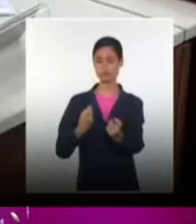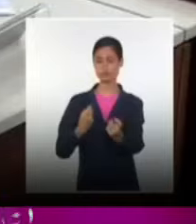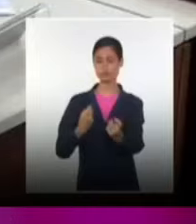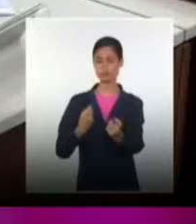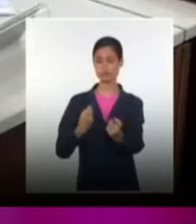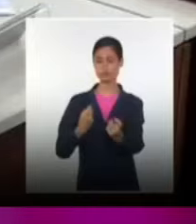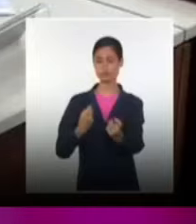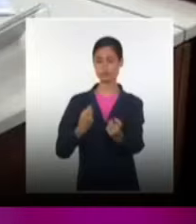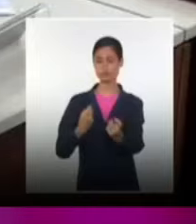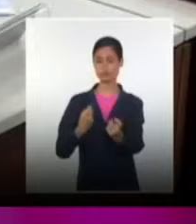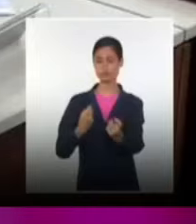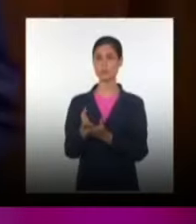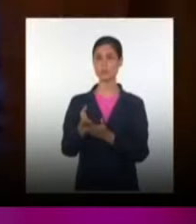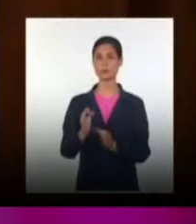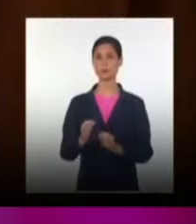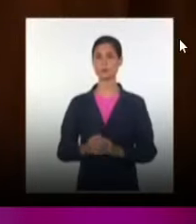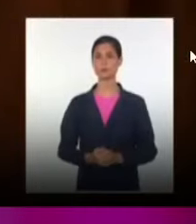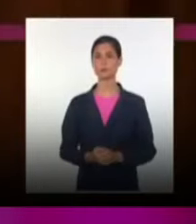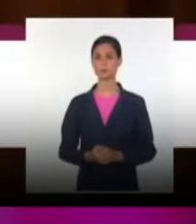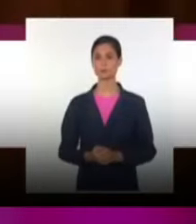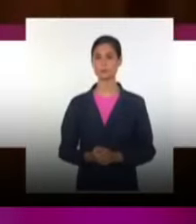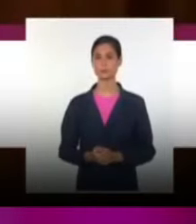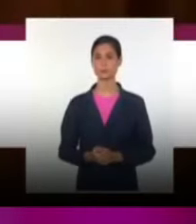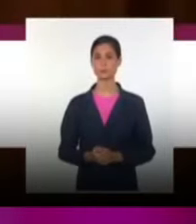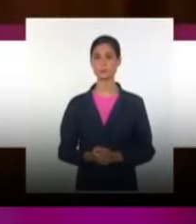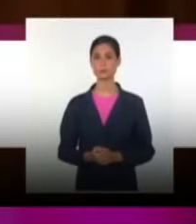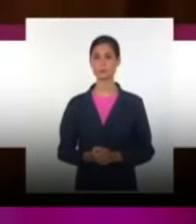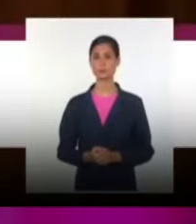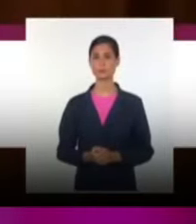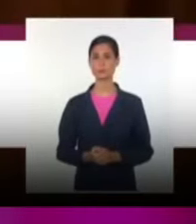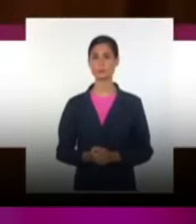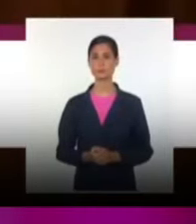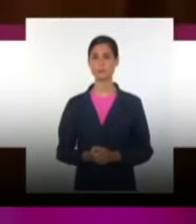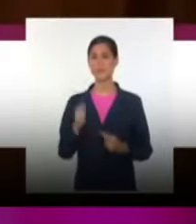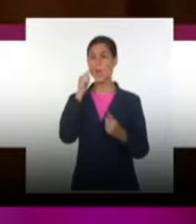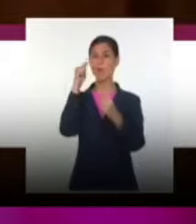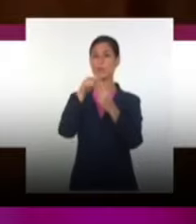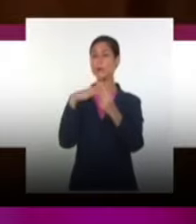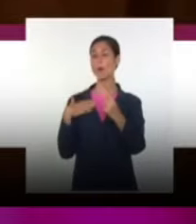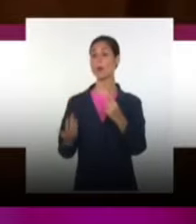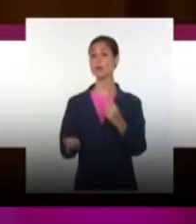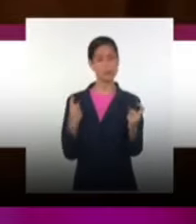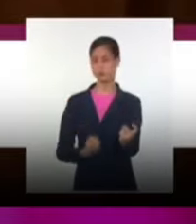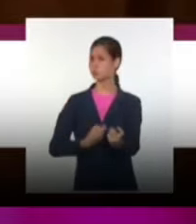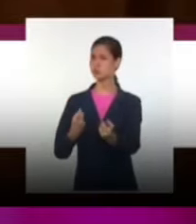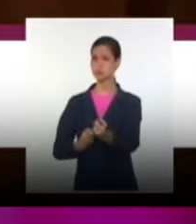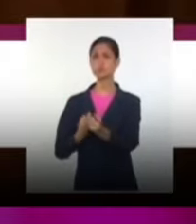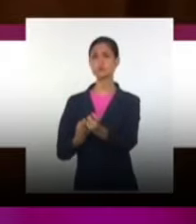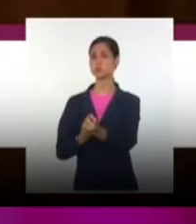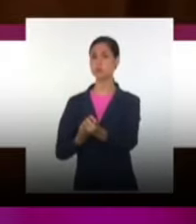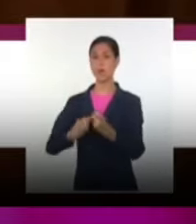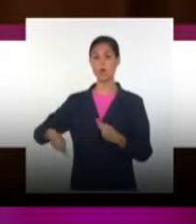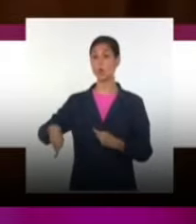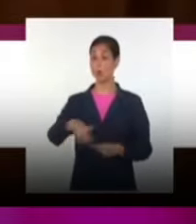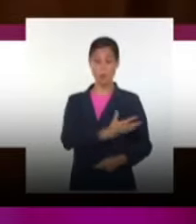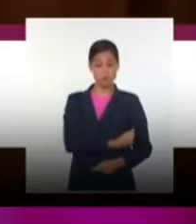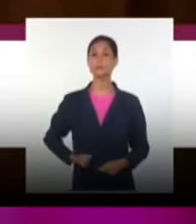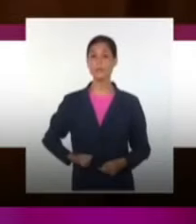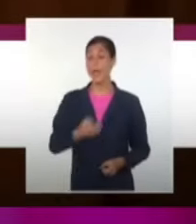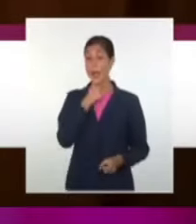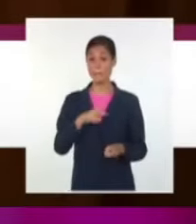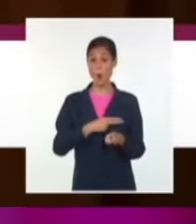Ese cingado, Canelón, este, vamos a escucharlo. La convocatoria ahora es salir al combate como sabemos hacerlo, como tantas veces en la historia lo